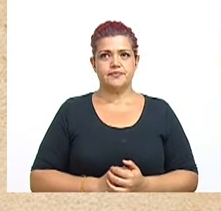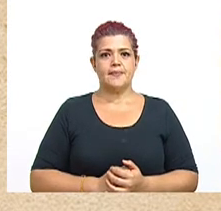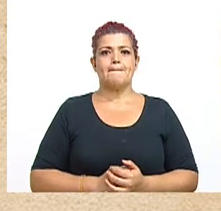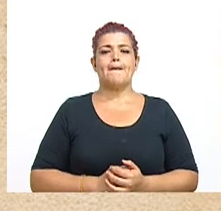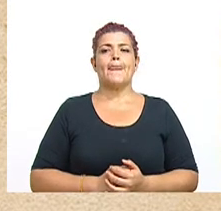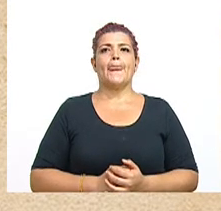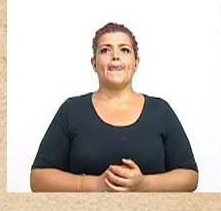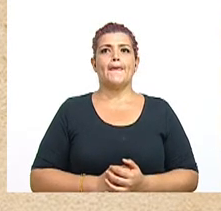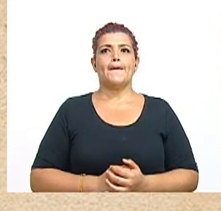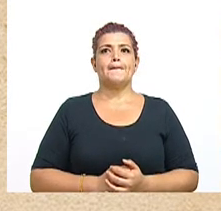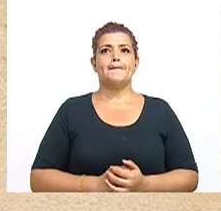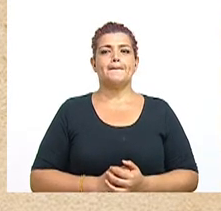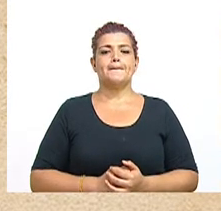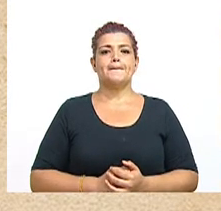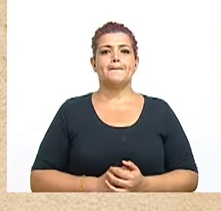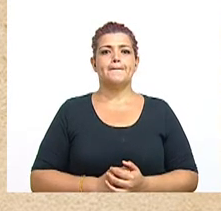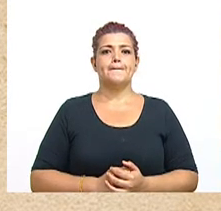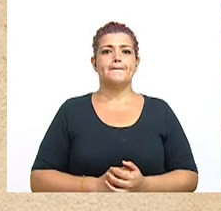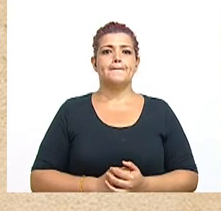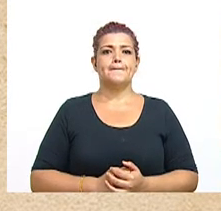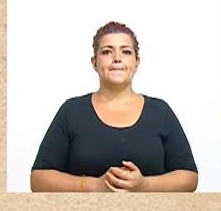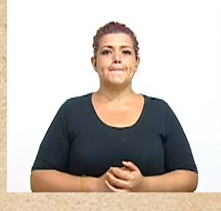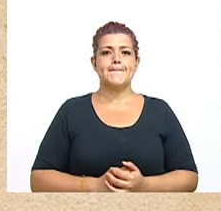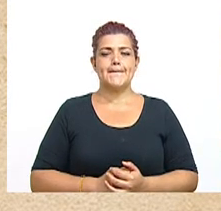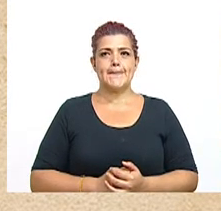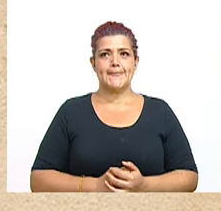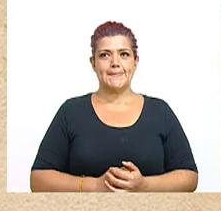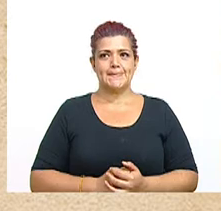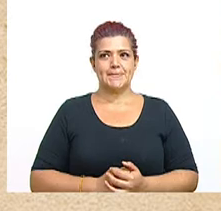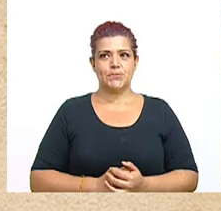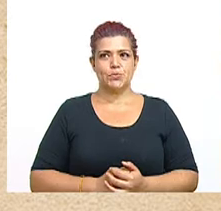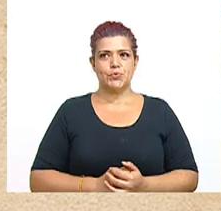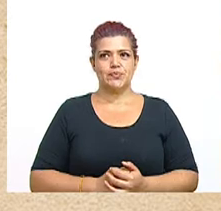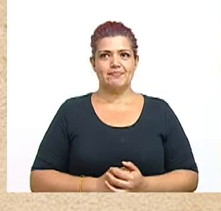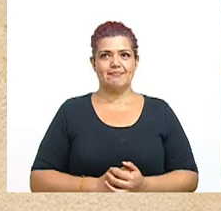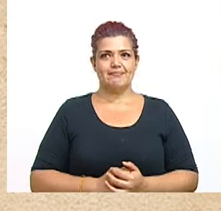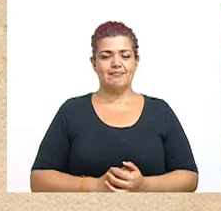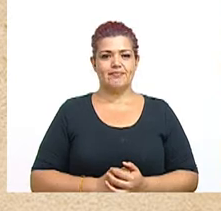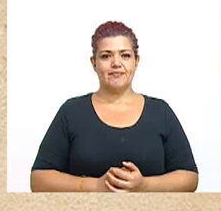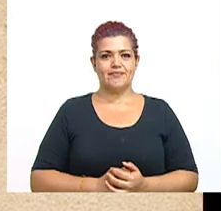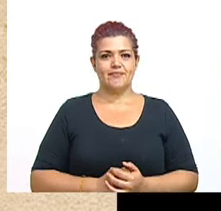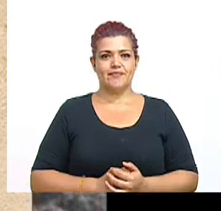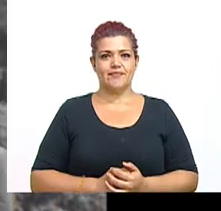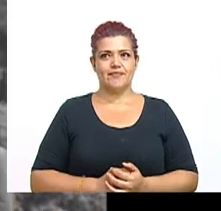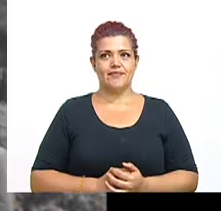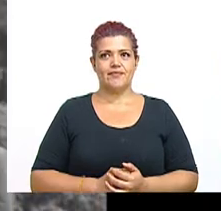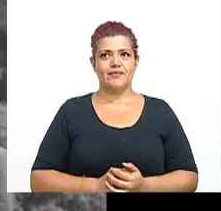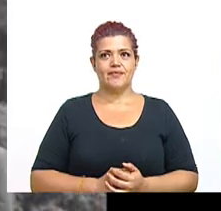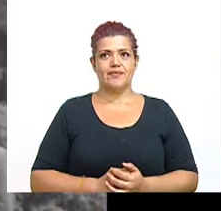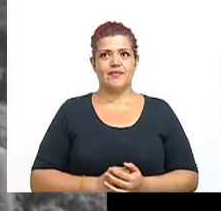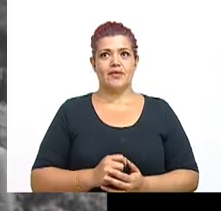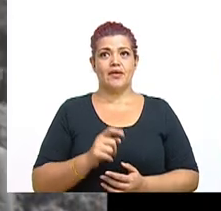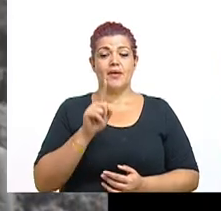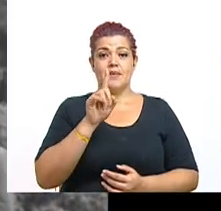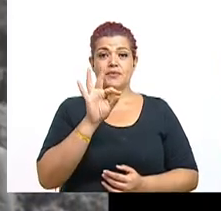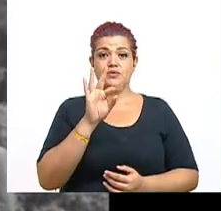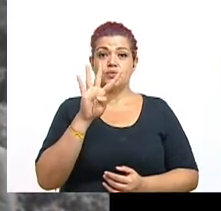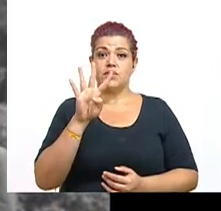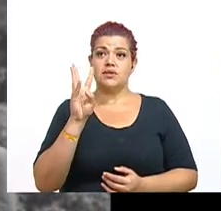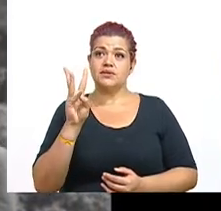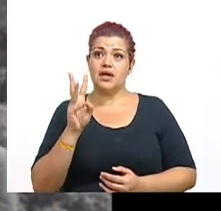profesores y, por supuesto, a todos los que han pasado por esa gran Casa de Enseñanza. En el año 46,